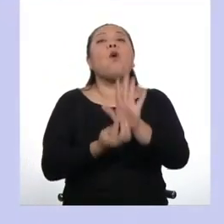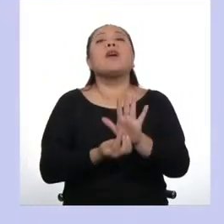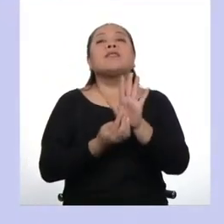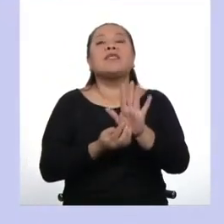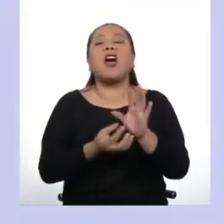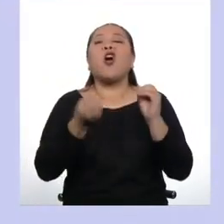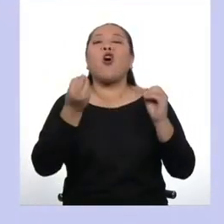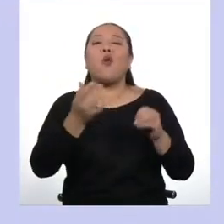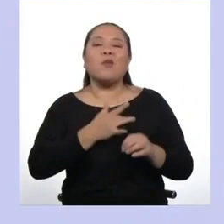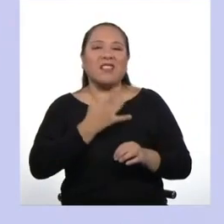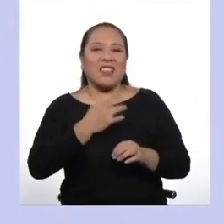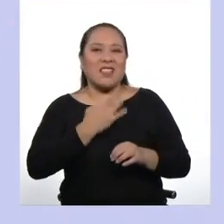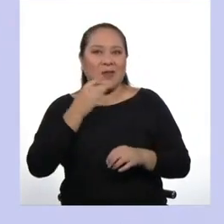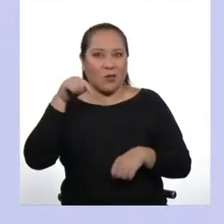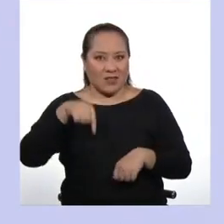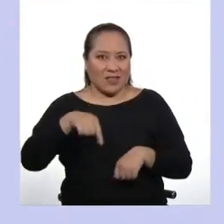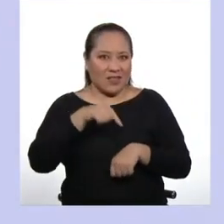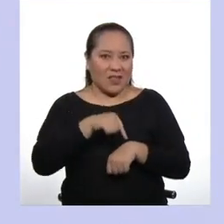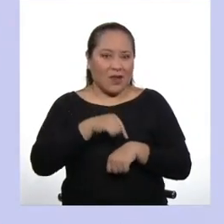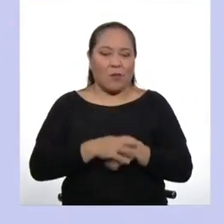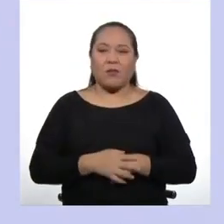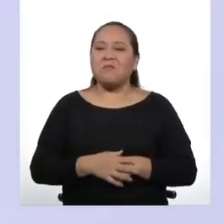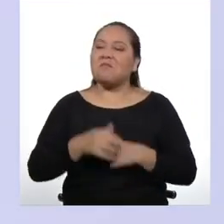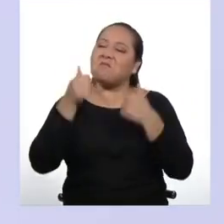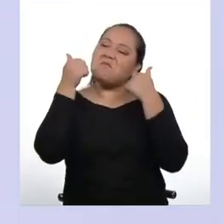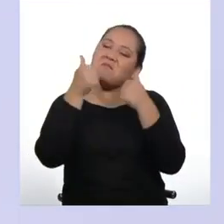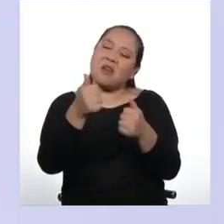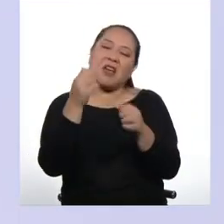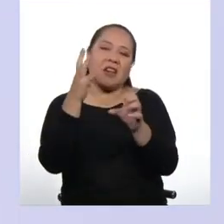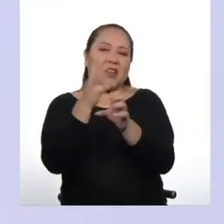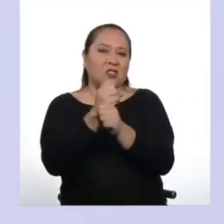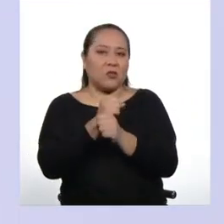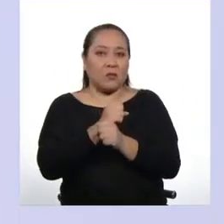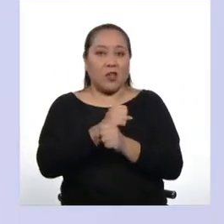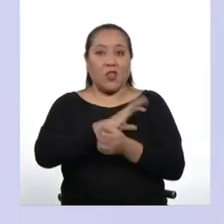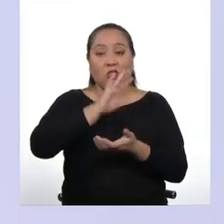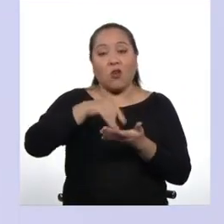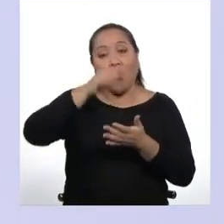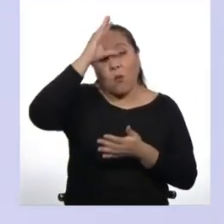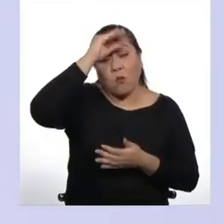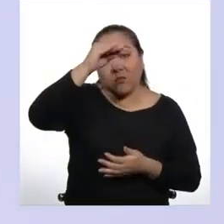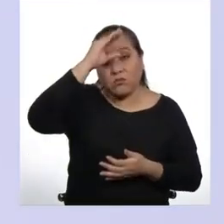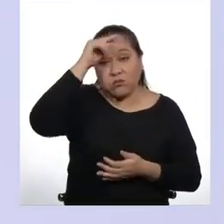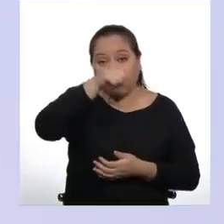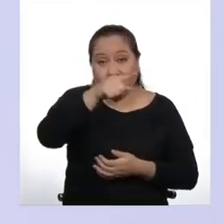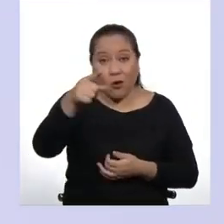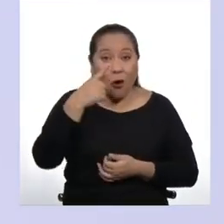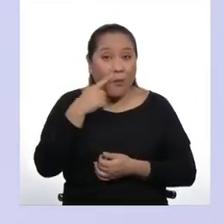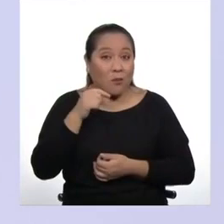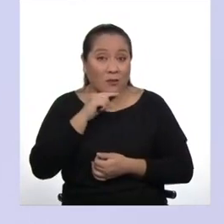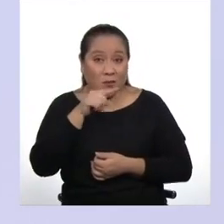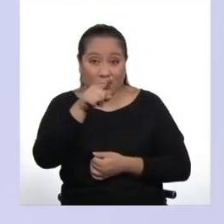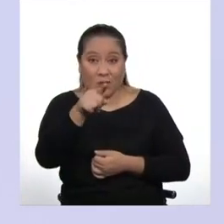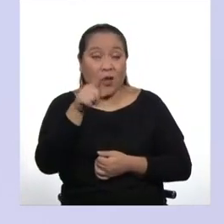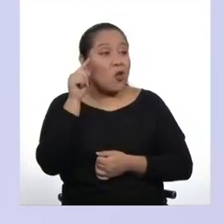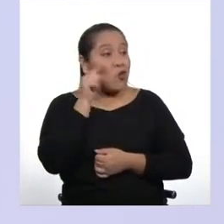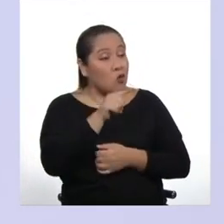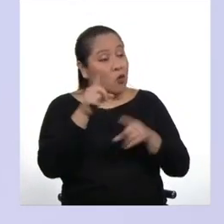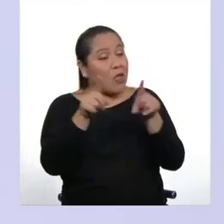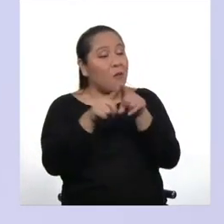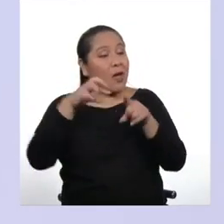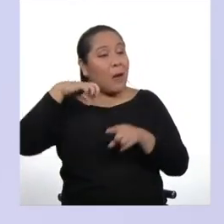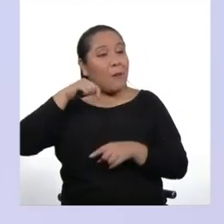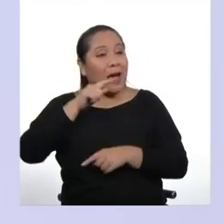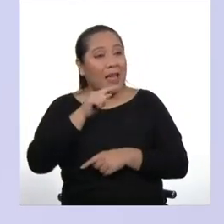momento. Así es, excelente resumen, Patti. Las chicas y chicos que nos están viendo y tú misma, Patti,